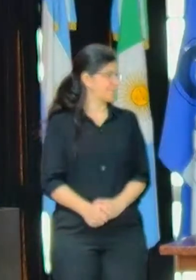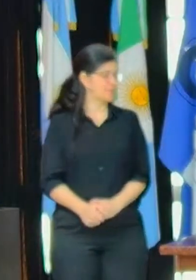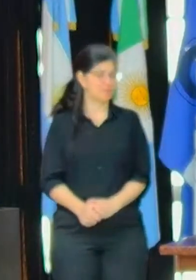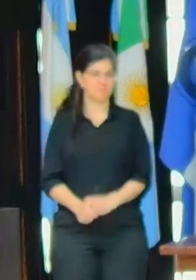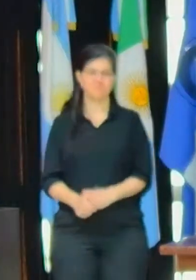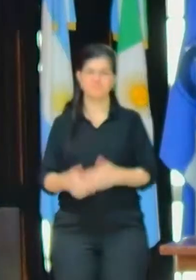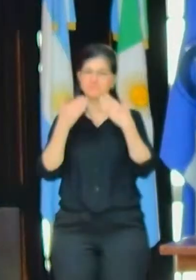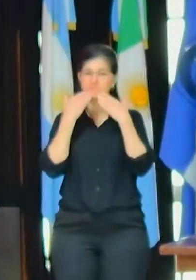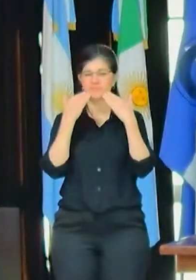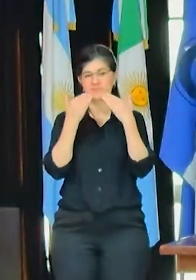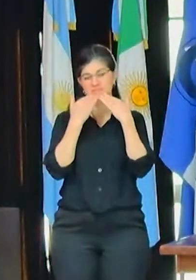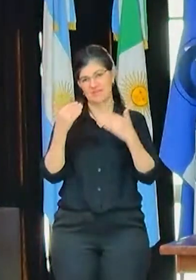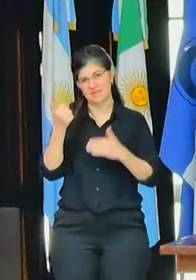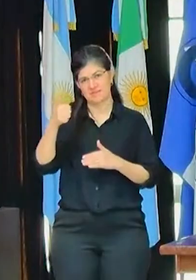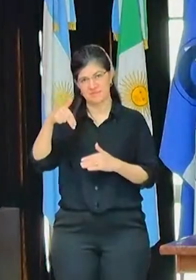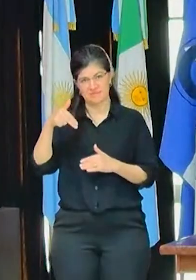Muchas gracias, Ana.